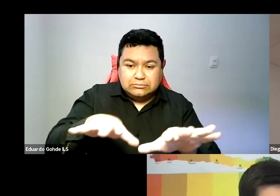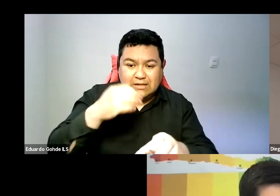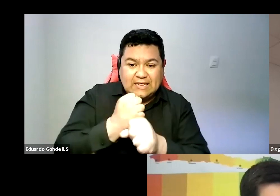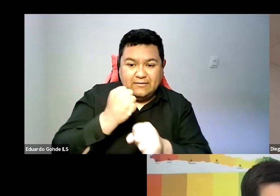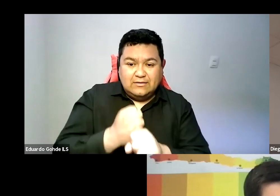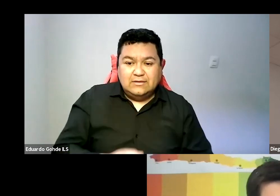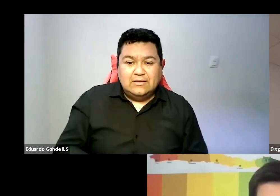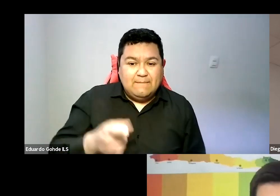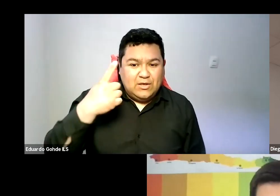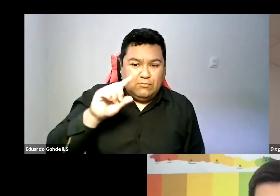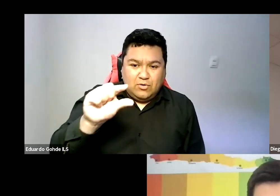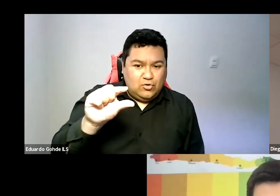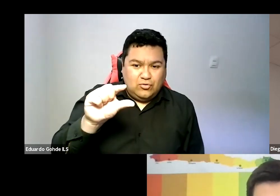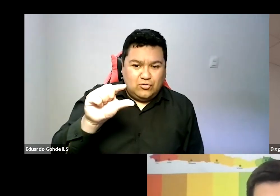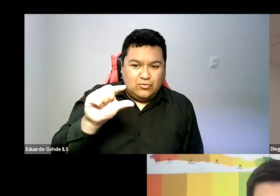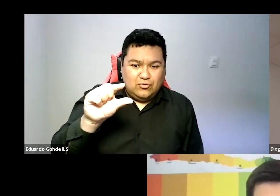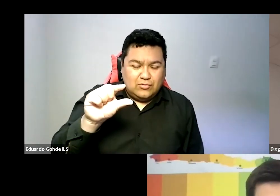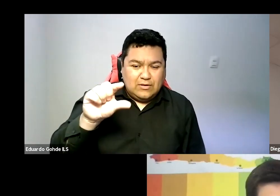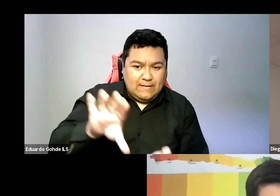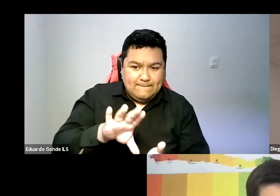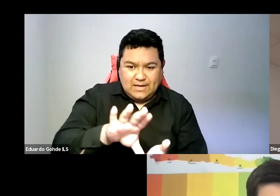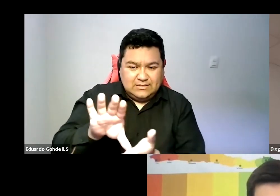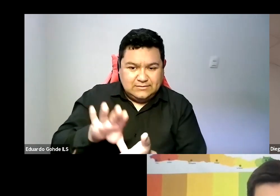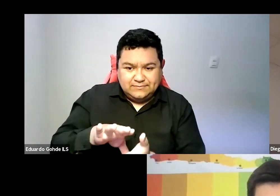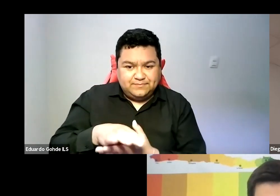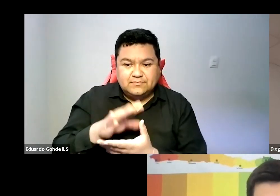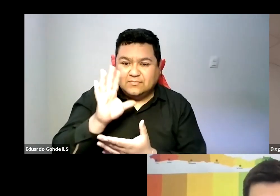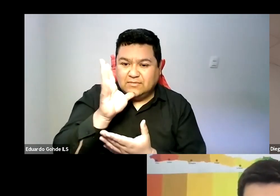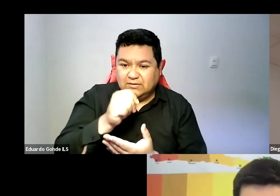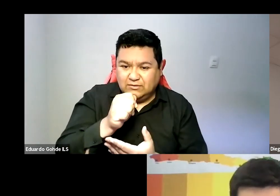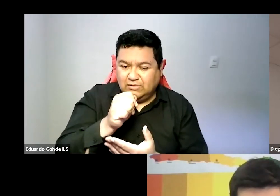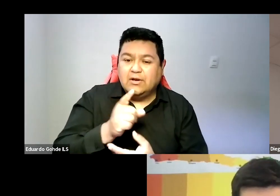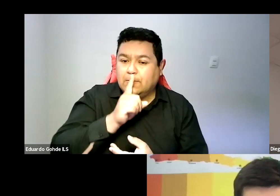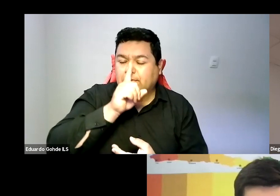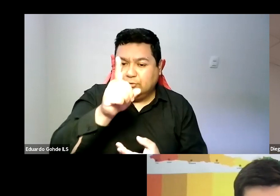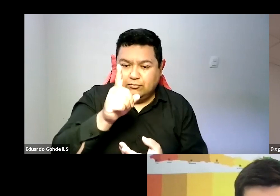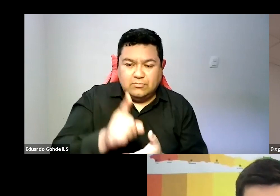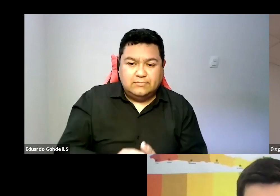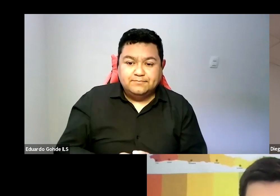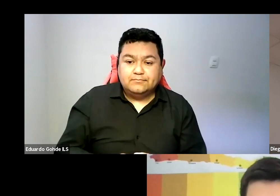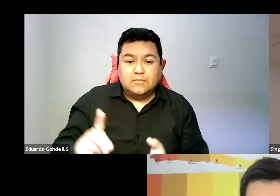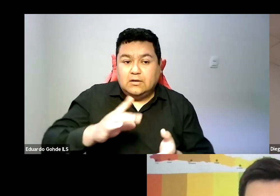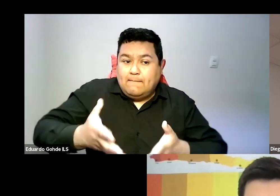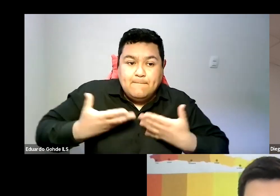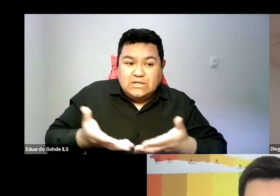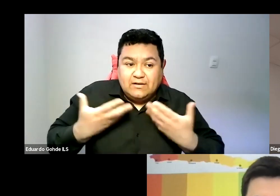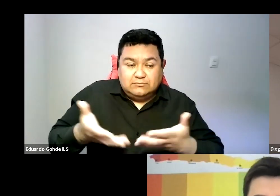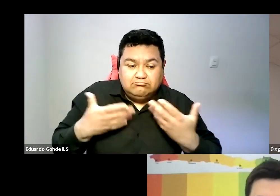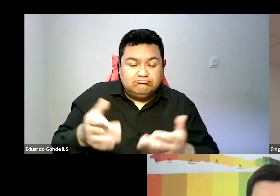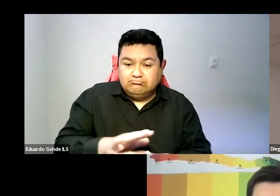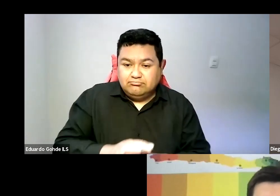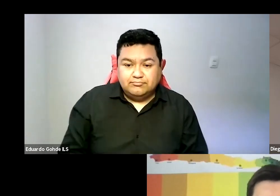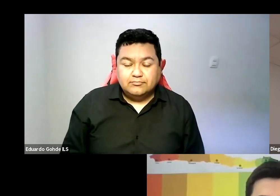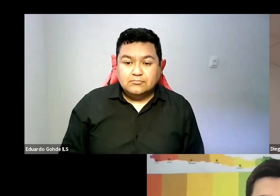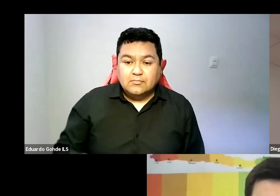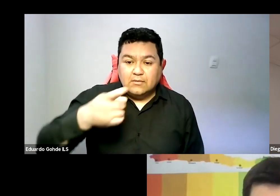muy poco lo que se hace en nuestros países. No hay una tradición de hacerlo, ni un incentivo. En general,